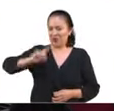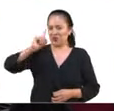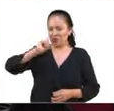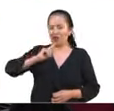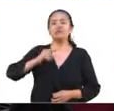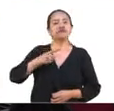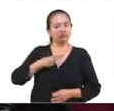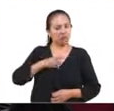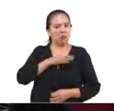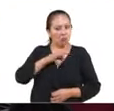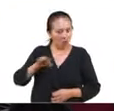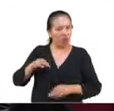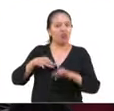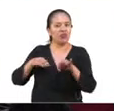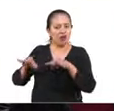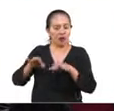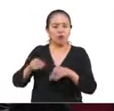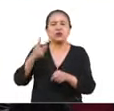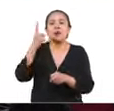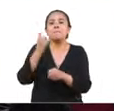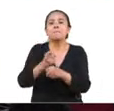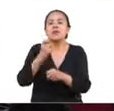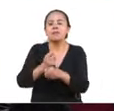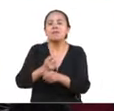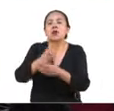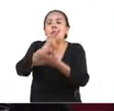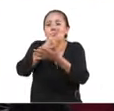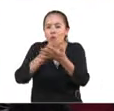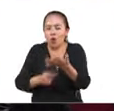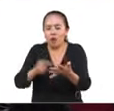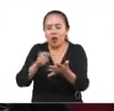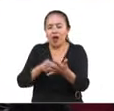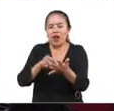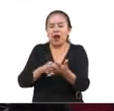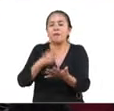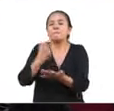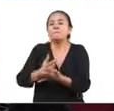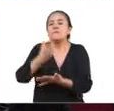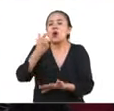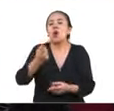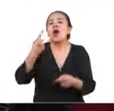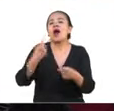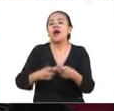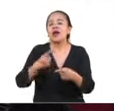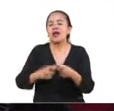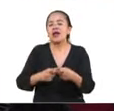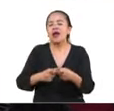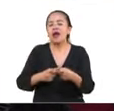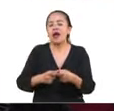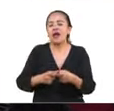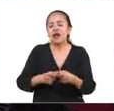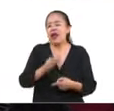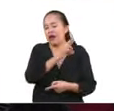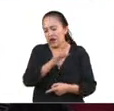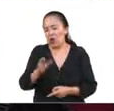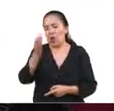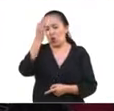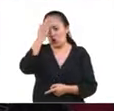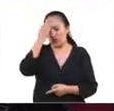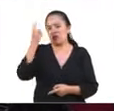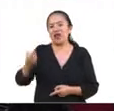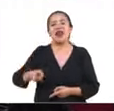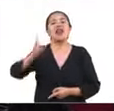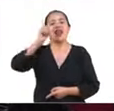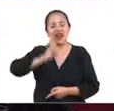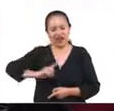trabajo, porque es el primer programa que está entregando este pago directo en reconocimiento a ese trabajo tan arduo